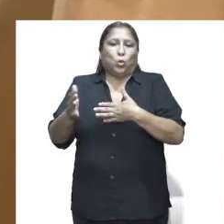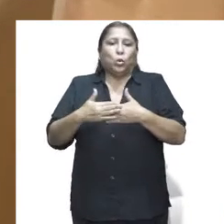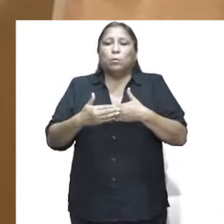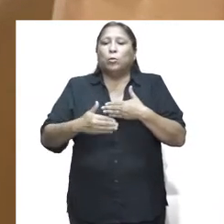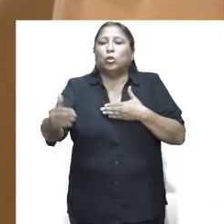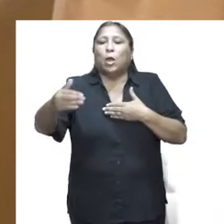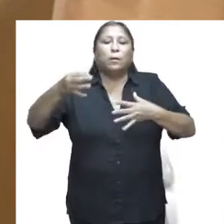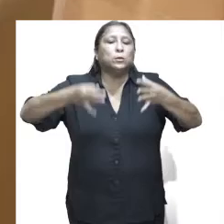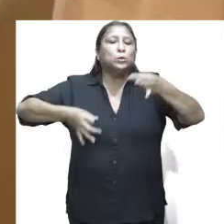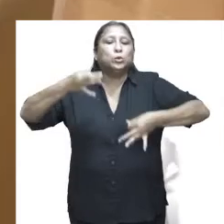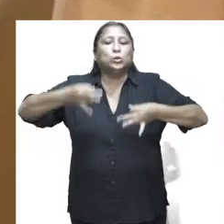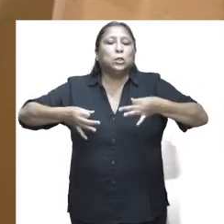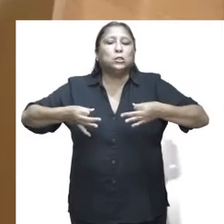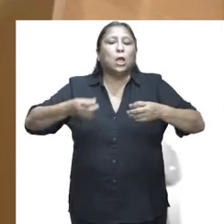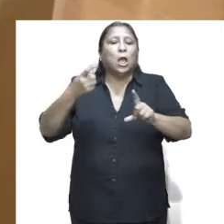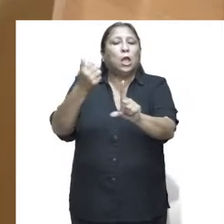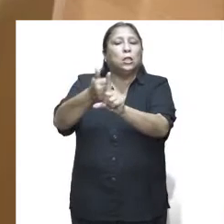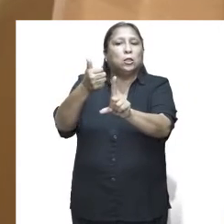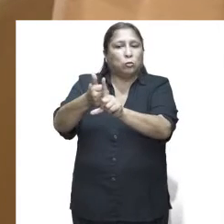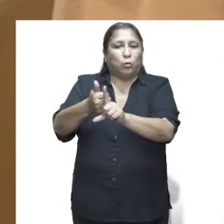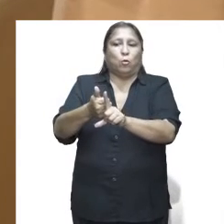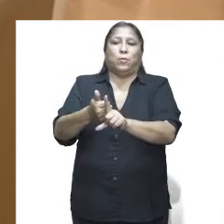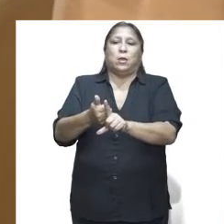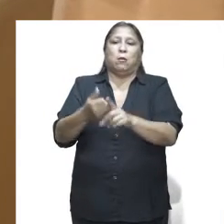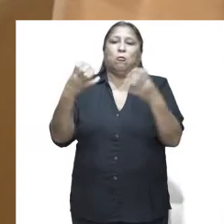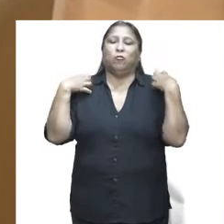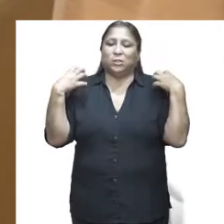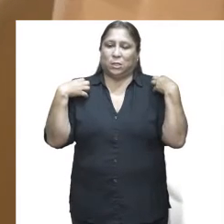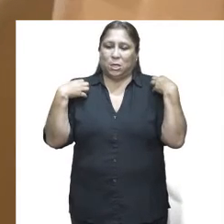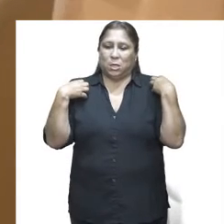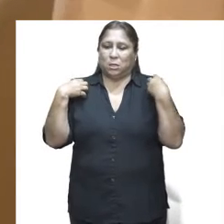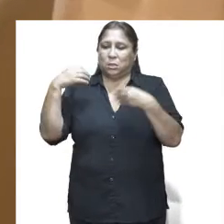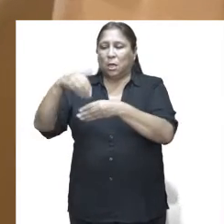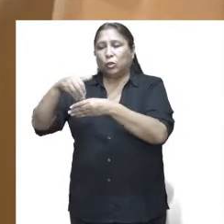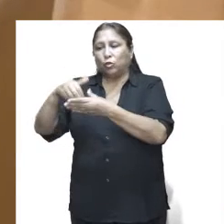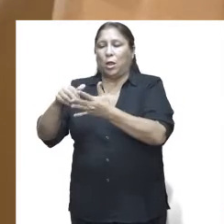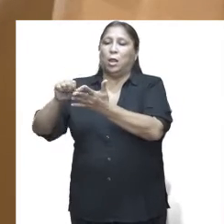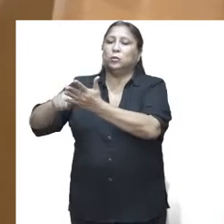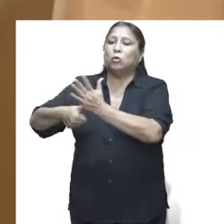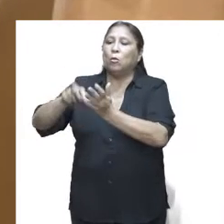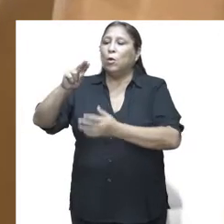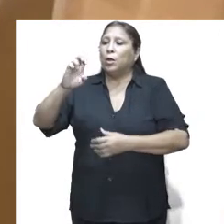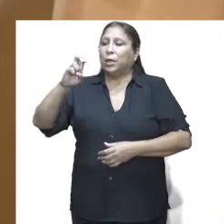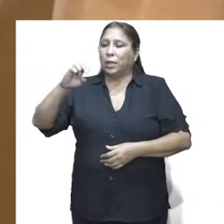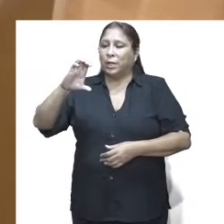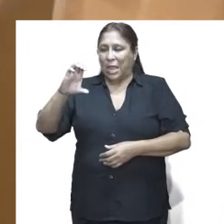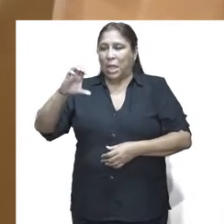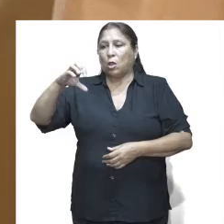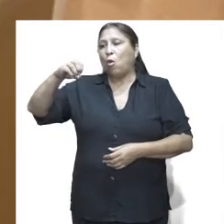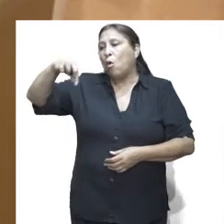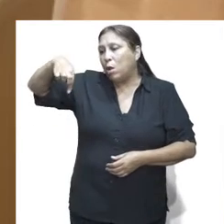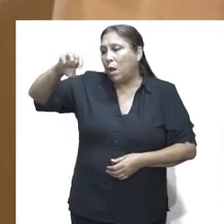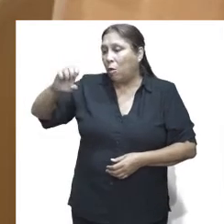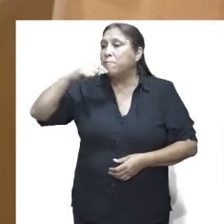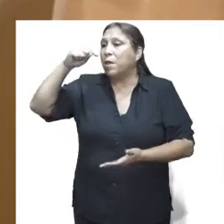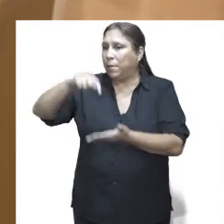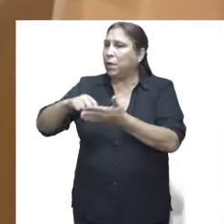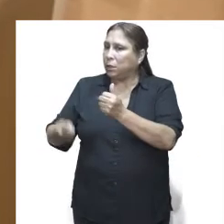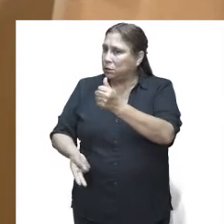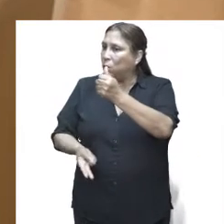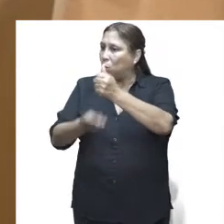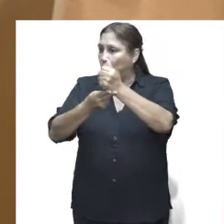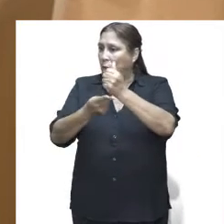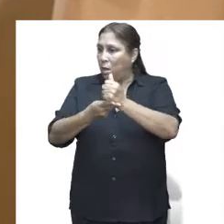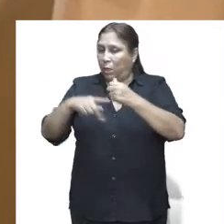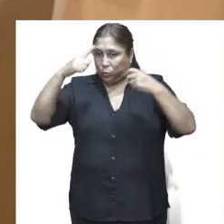judicial, desde los organismos electorales, ¿no? Como RENIEC, ¿no? En este caso la OMPE, para que se garantizara el reconocimiento de la